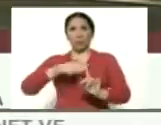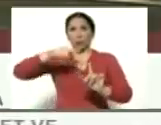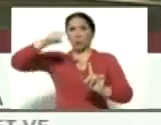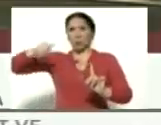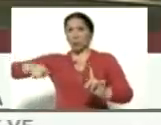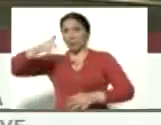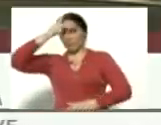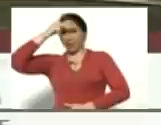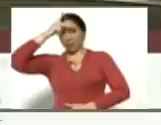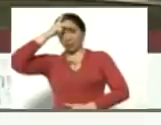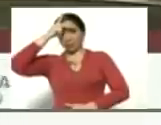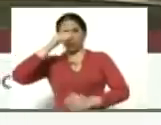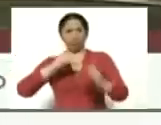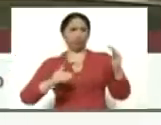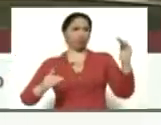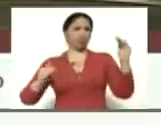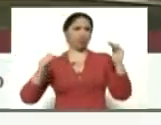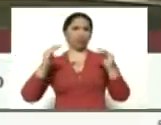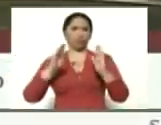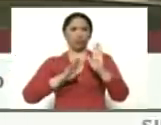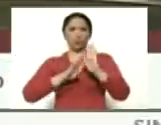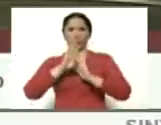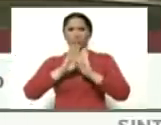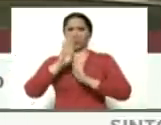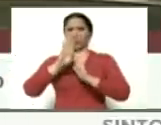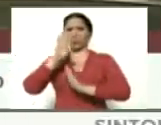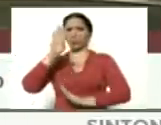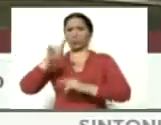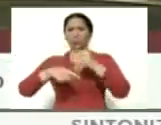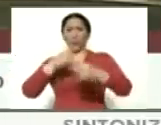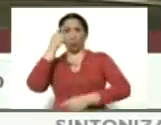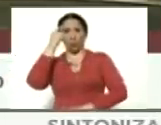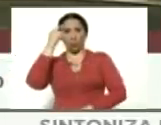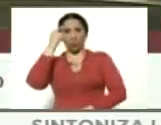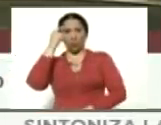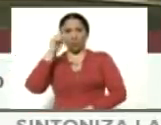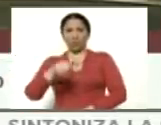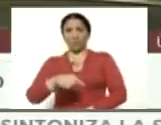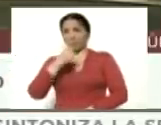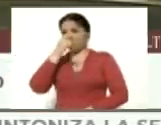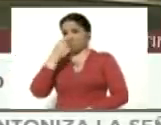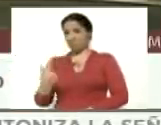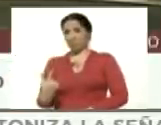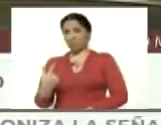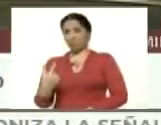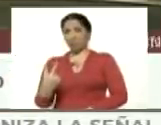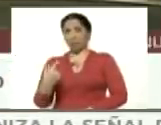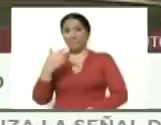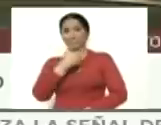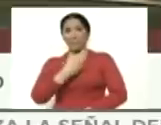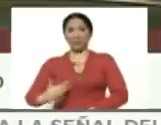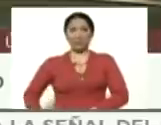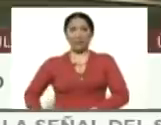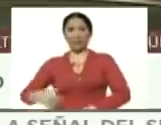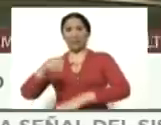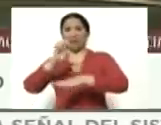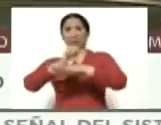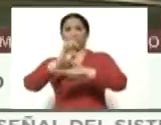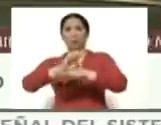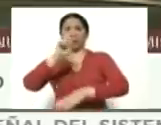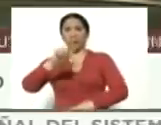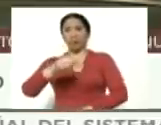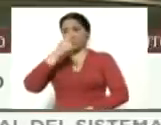Perú, que crece de manera exagerada diariamente, del descuido de Lenín Moreno en Ecuador y